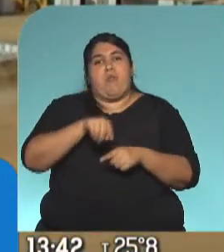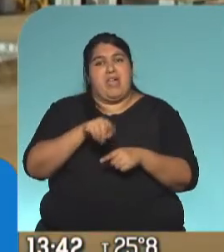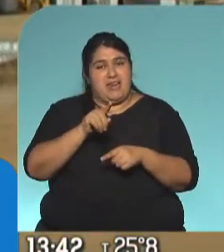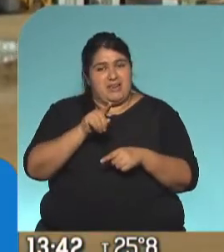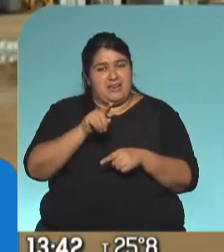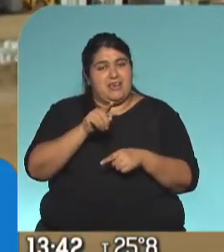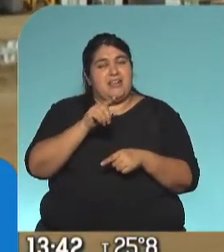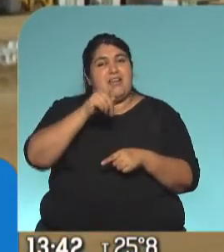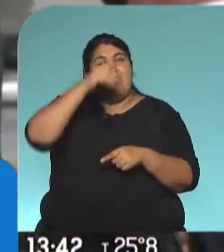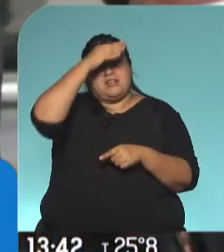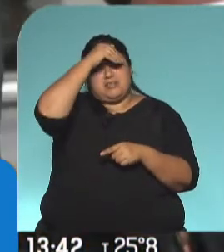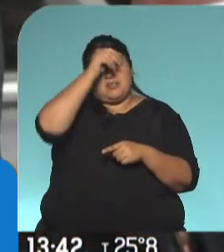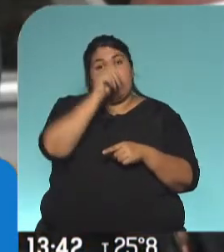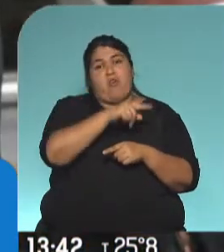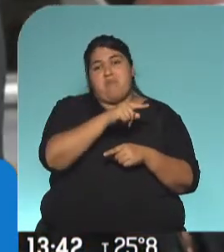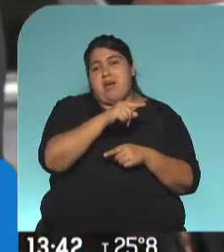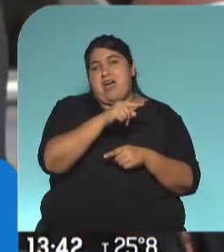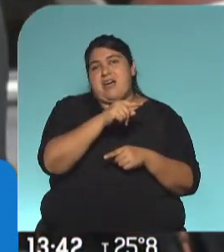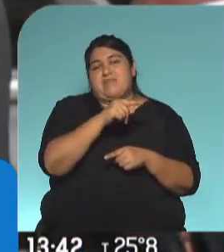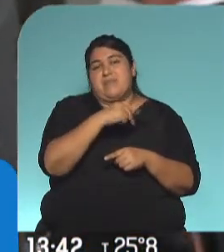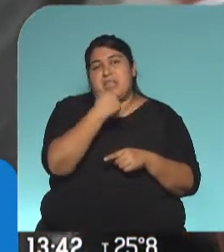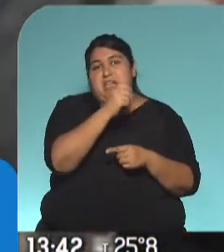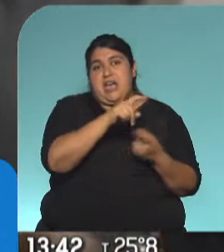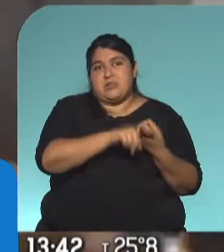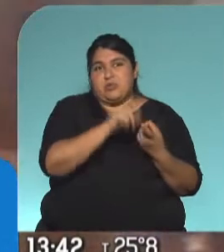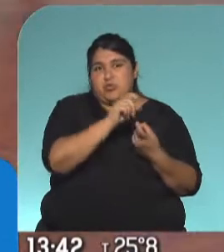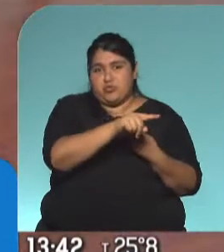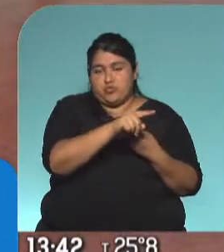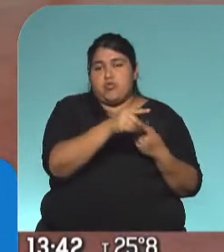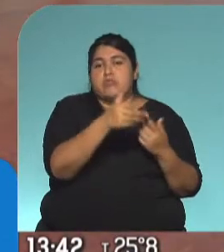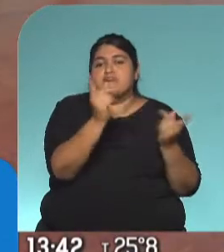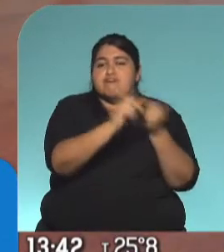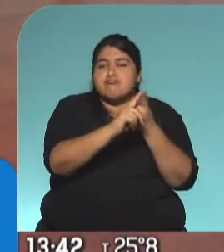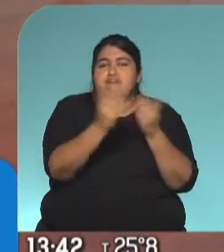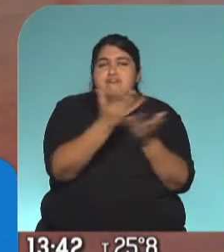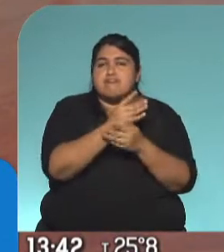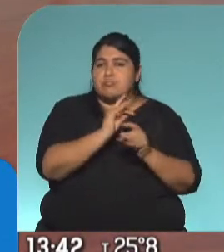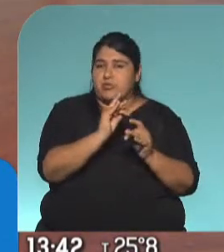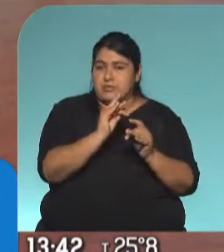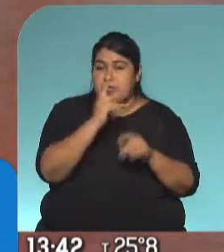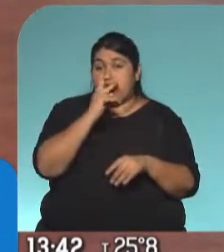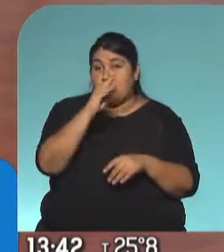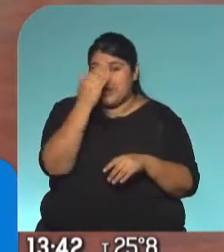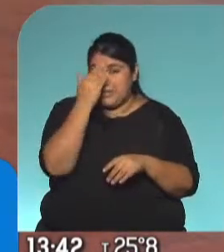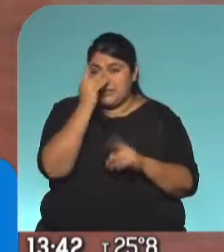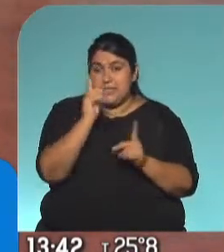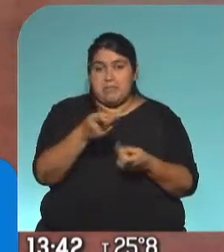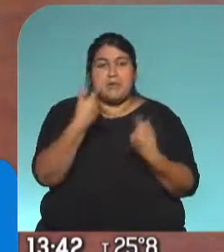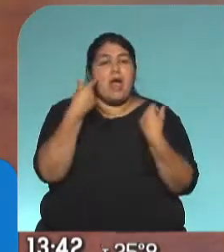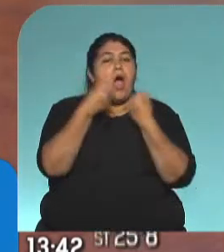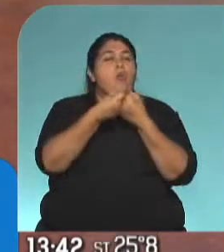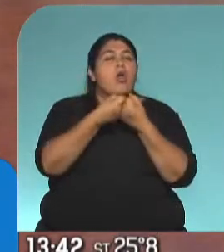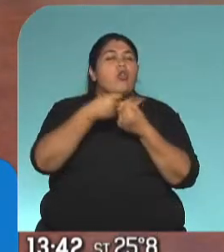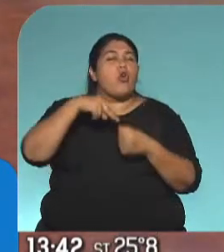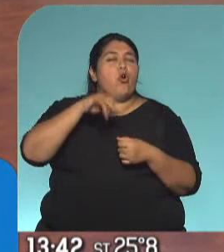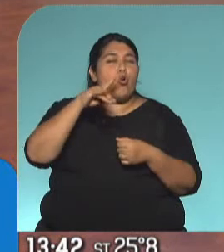Trump. Donald Trump, justamente, donde cumplió un rol protagónico también ese acercamiento entre las partes. Sí, en 2015 también está el acuerdo nuclear con Irán, que